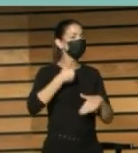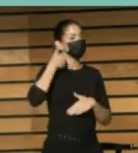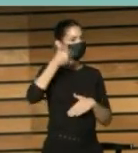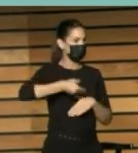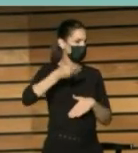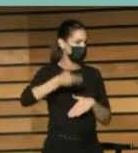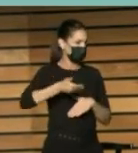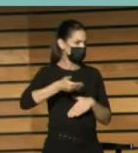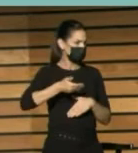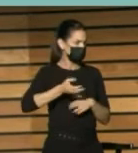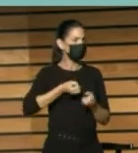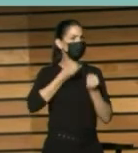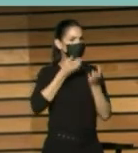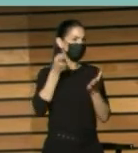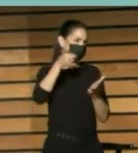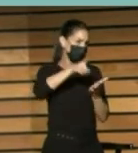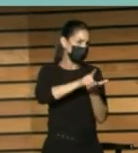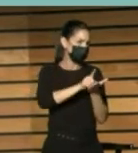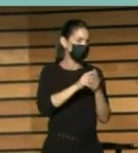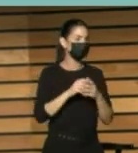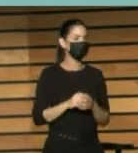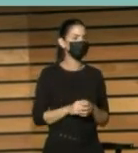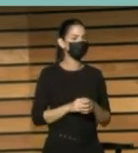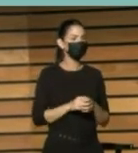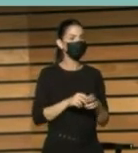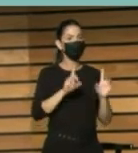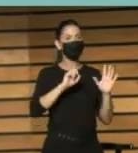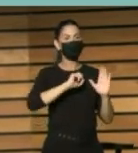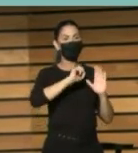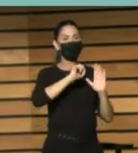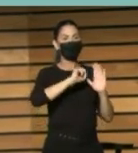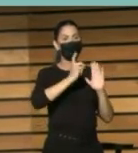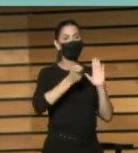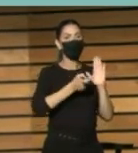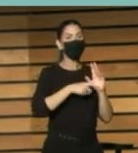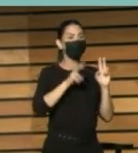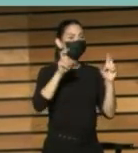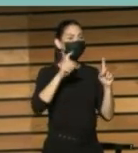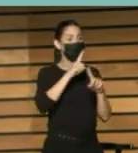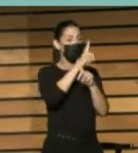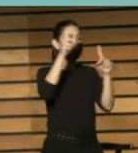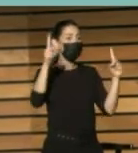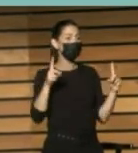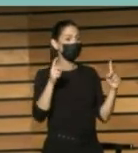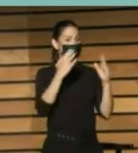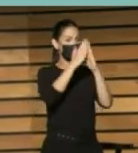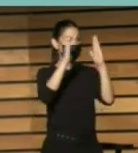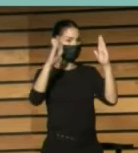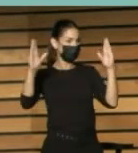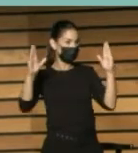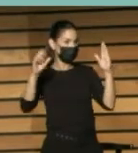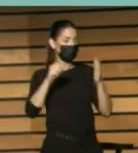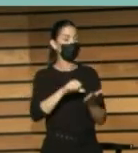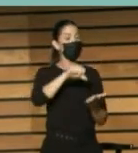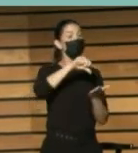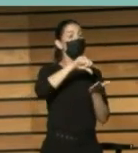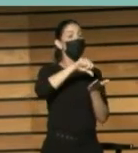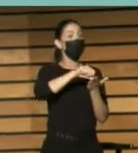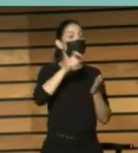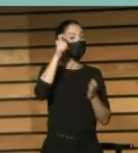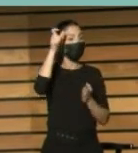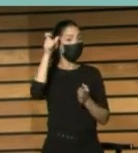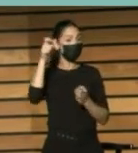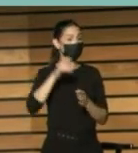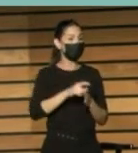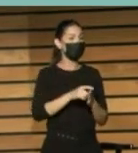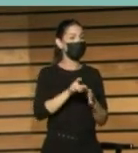importante partir de ellos. Según el último informe anual de bibliotecas, que desde las comunidades autónomas compartís esos datos con nosotros